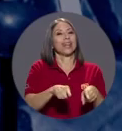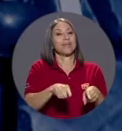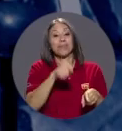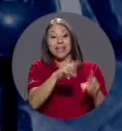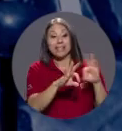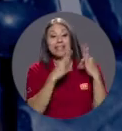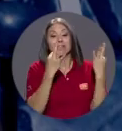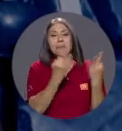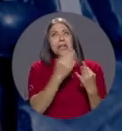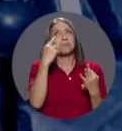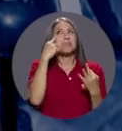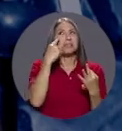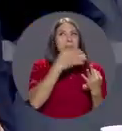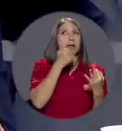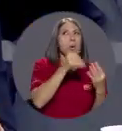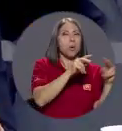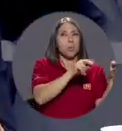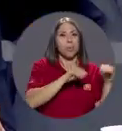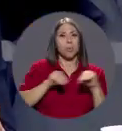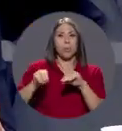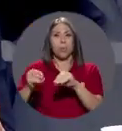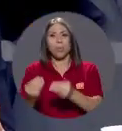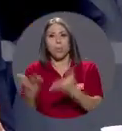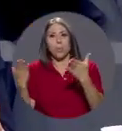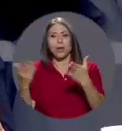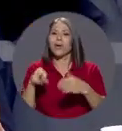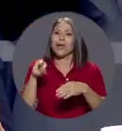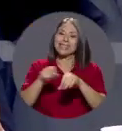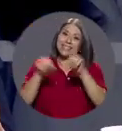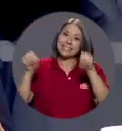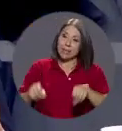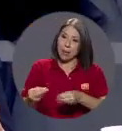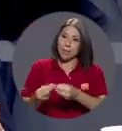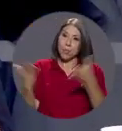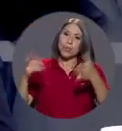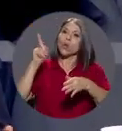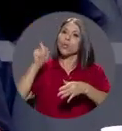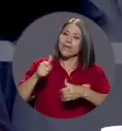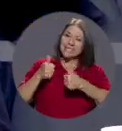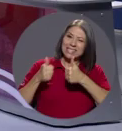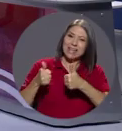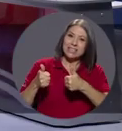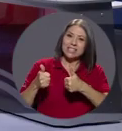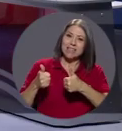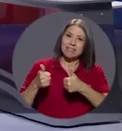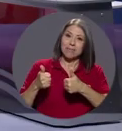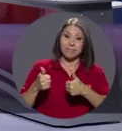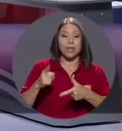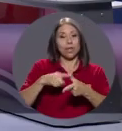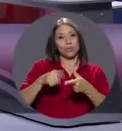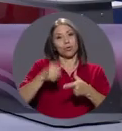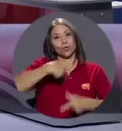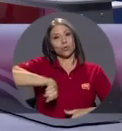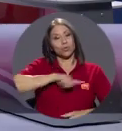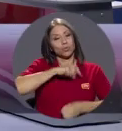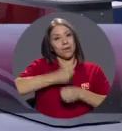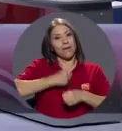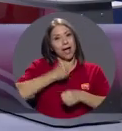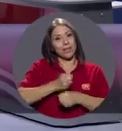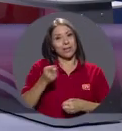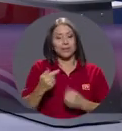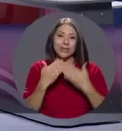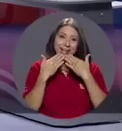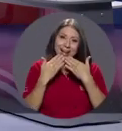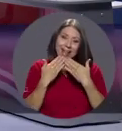sientan tentadas a trasladarse al sistema de transporte público, ese sistema tiene que ser eficiente. Esa es la realidad. Entonces, ahí es donde estamos